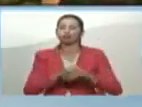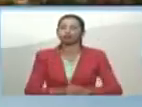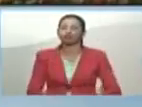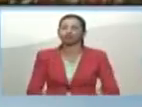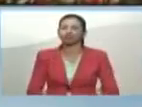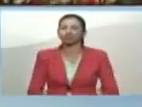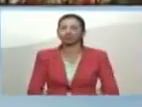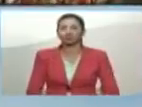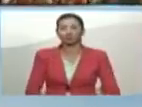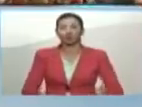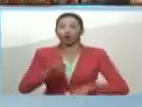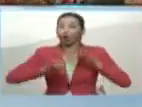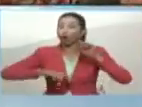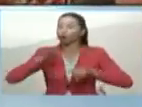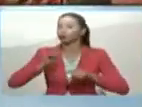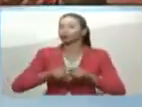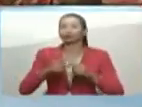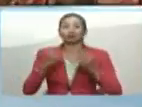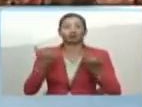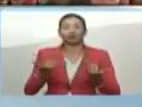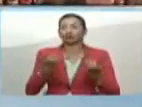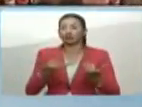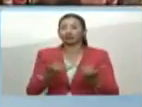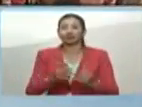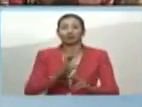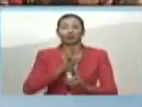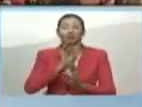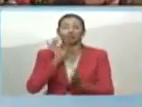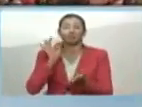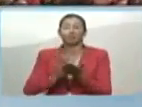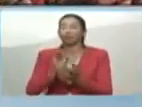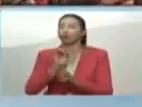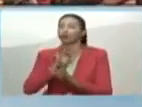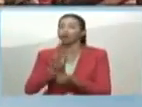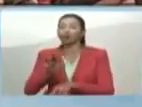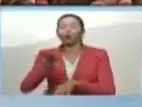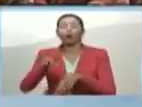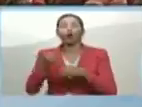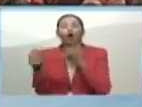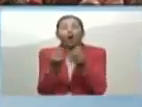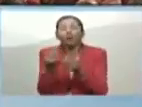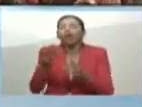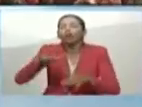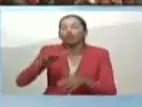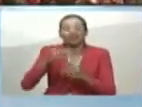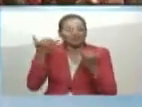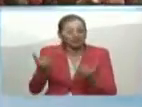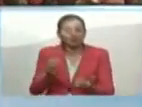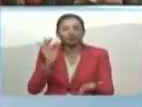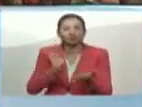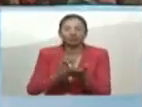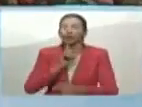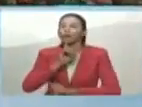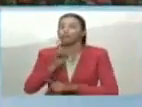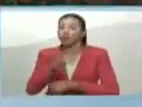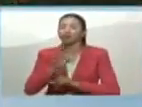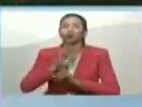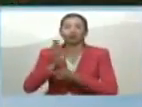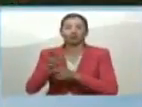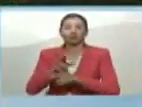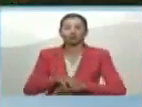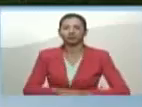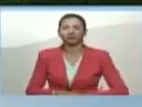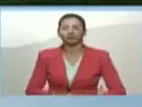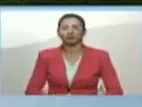Muchas de estas cosas hay que ponerle, responderle cómo y dónde, ¿no? Para ampliar todos